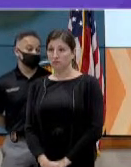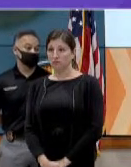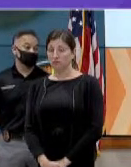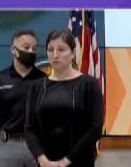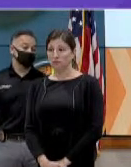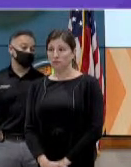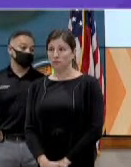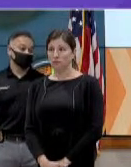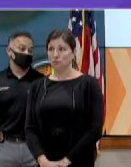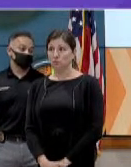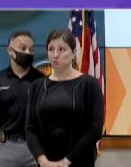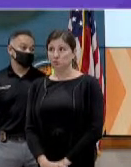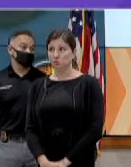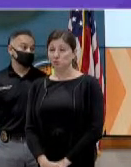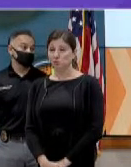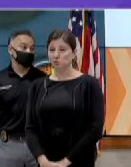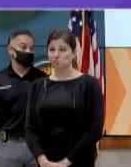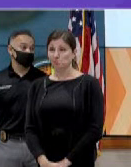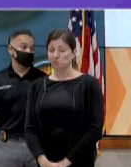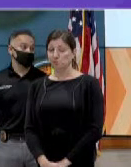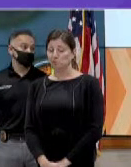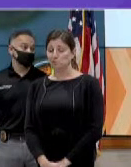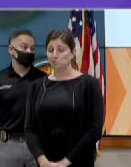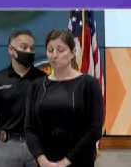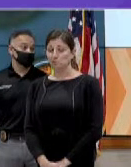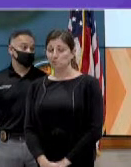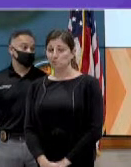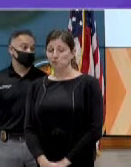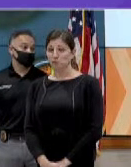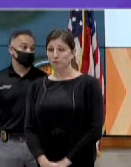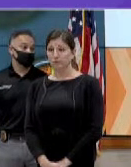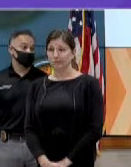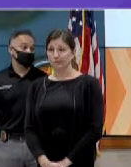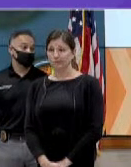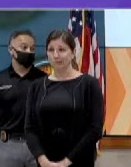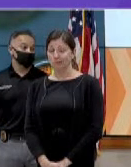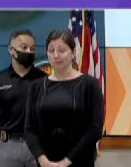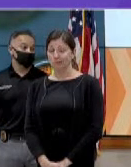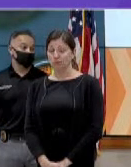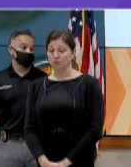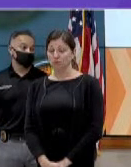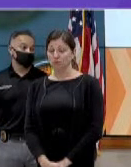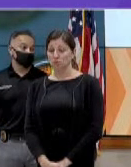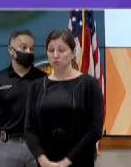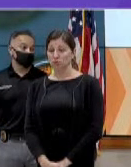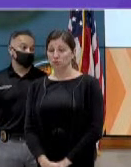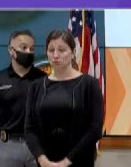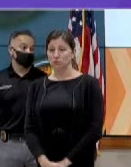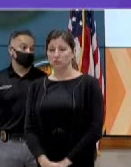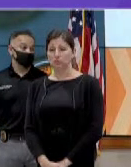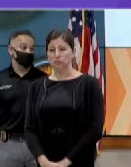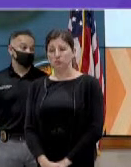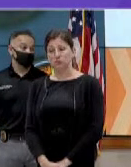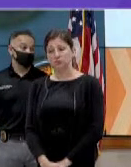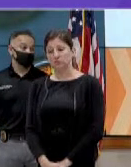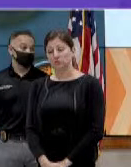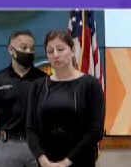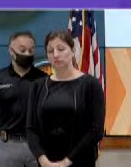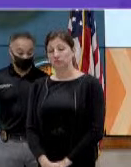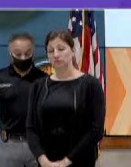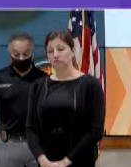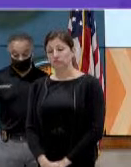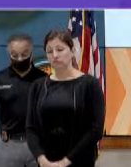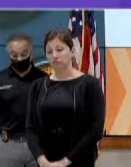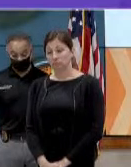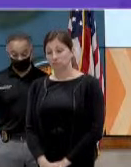hacer más. Es por esa razón que estoy pidiendo que todos los residentes tomen acción inmediata. He dirigido que